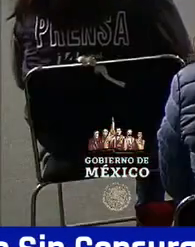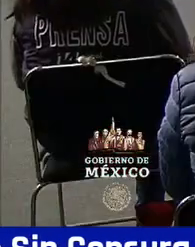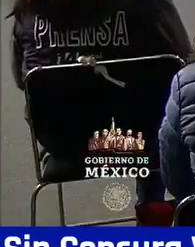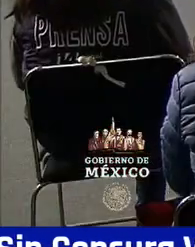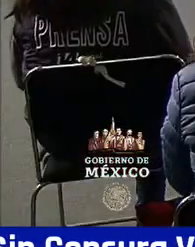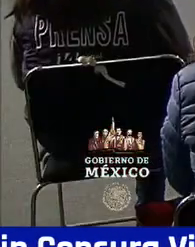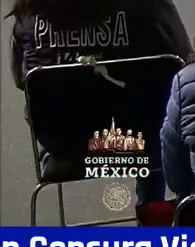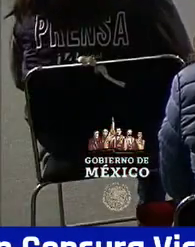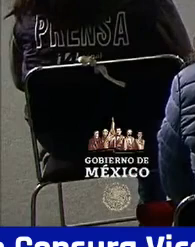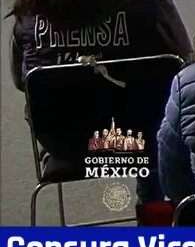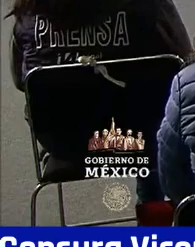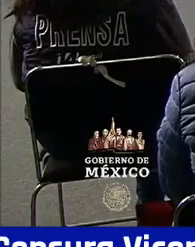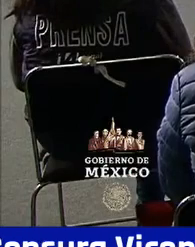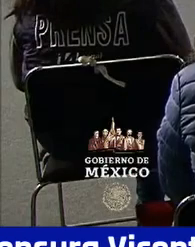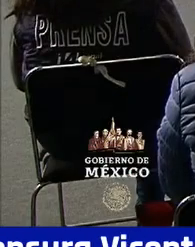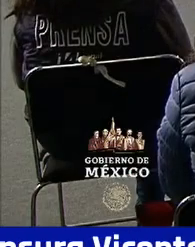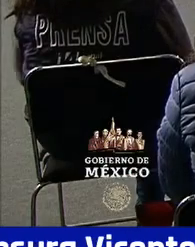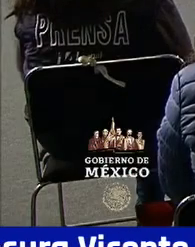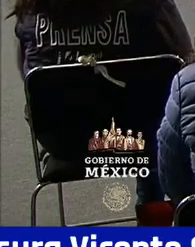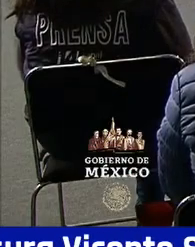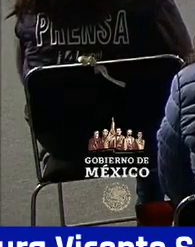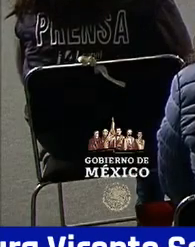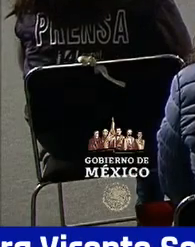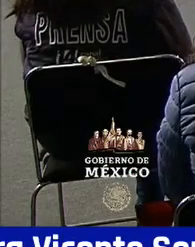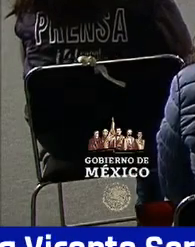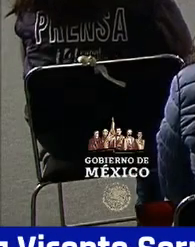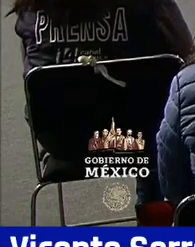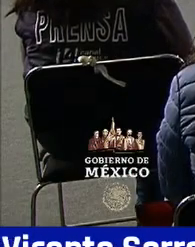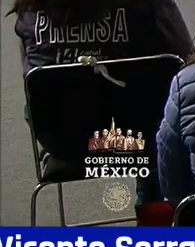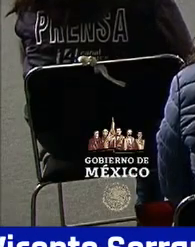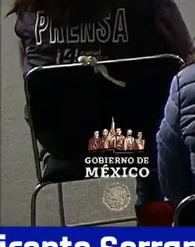app y Bueno, formatos pues llegó el físicos. presidente. Vamos con el presidente y lo platicamos unos momentos más.